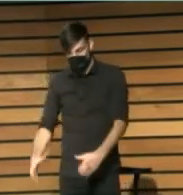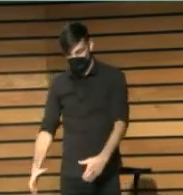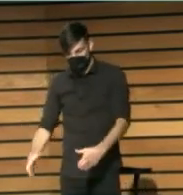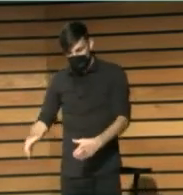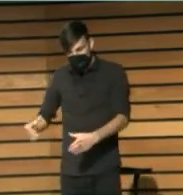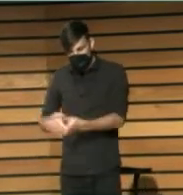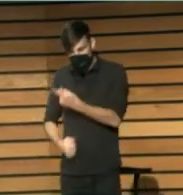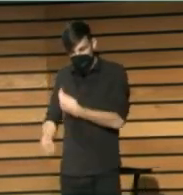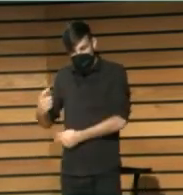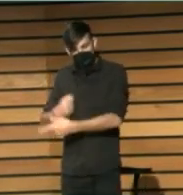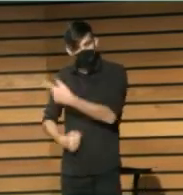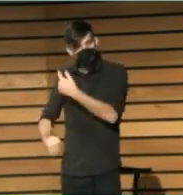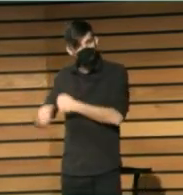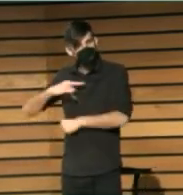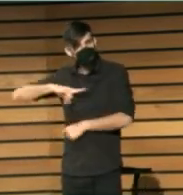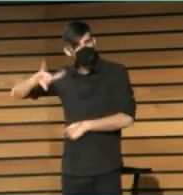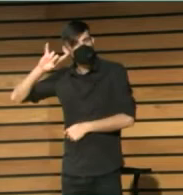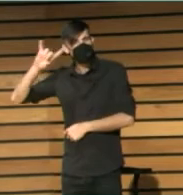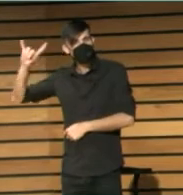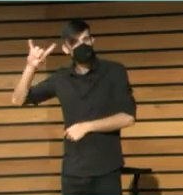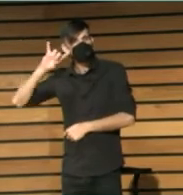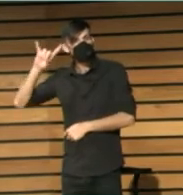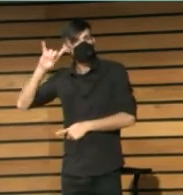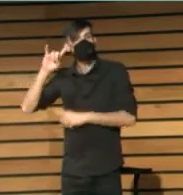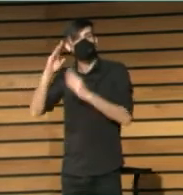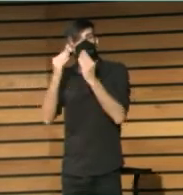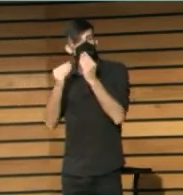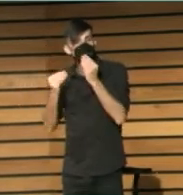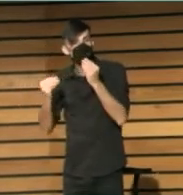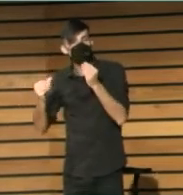hacía un ruido como de susurros de millo.